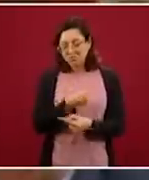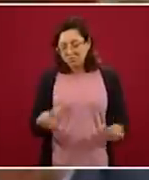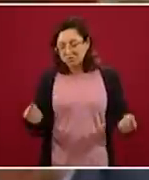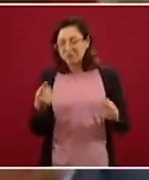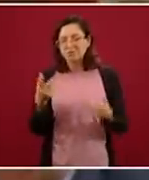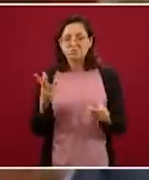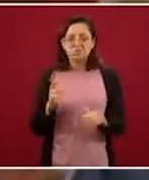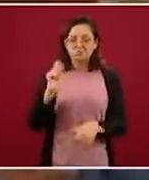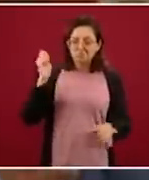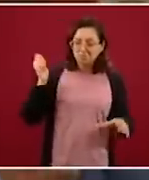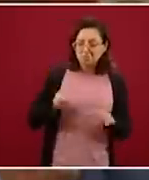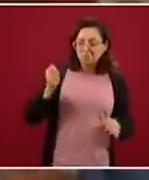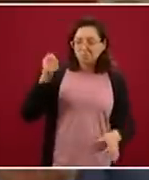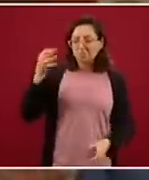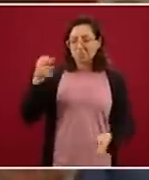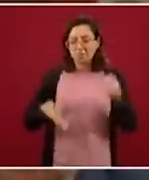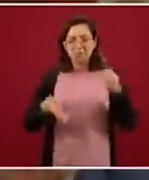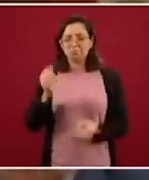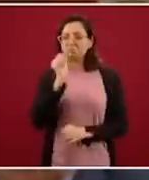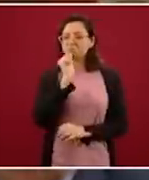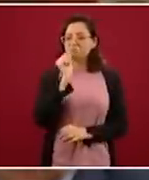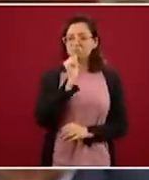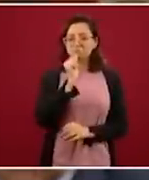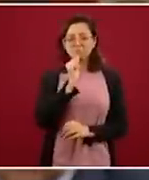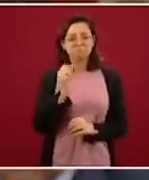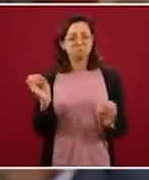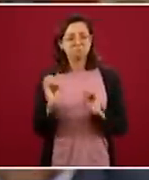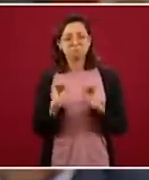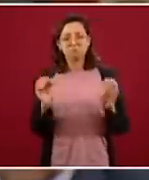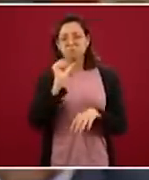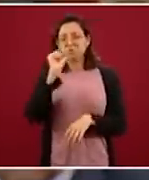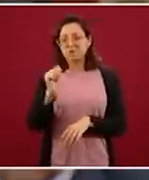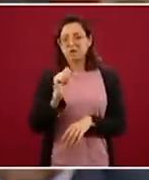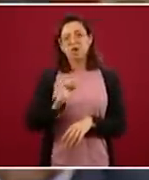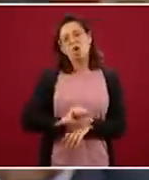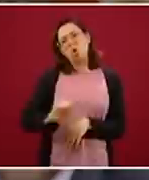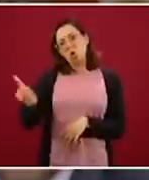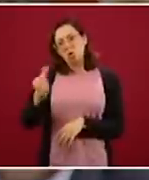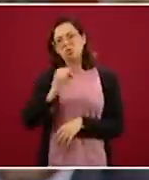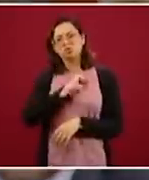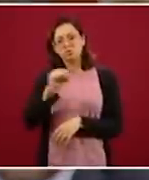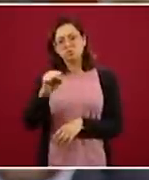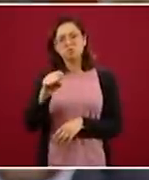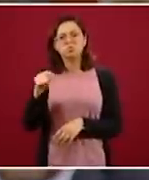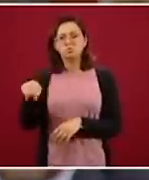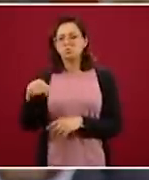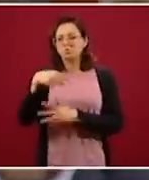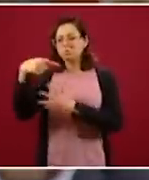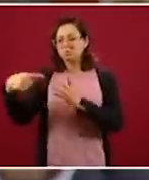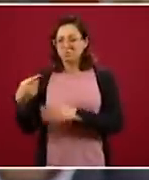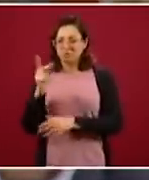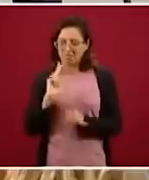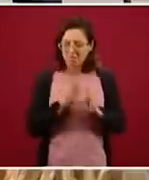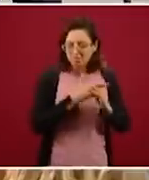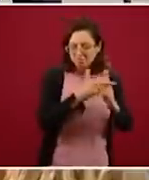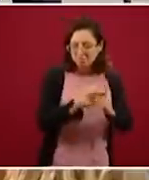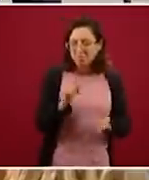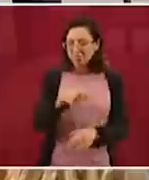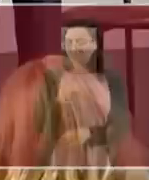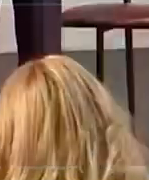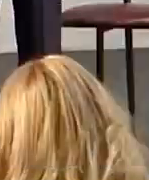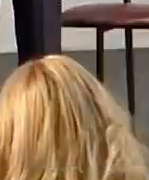hay vinculados a proceso por el crimen, son vinculados por otro tipo de delitos. Y también si tiene información